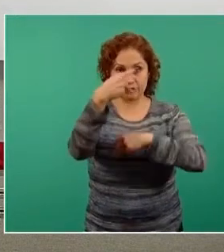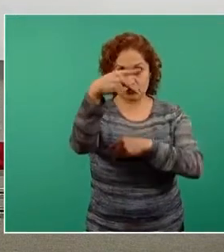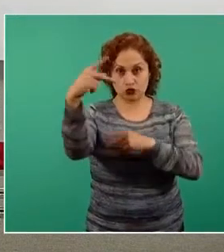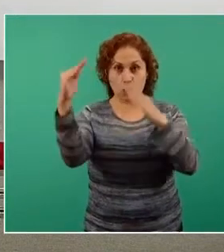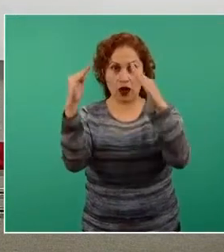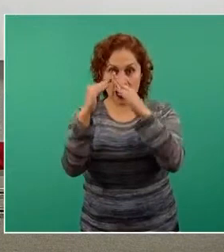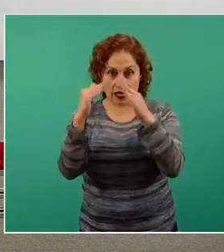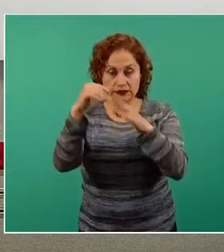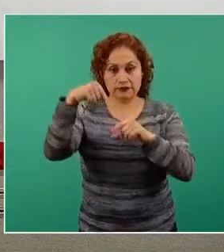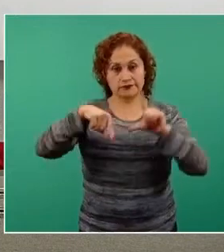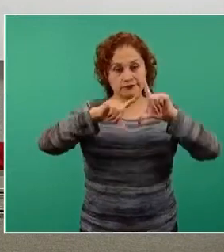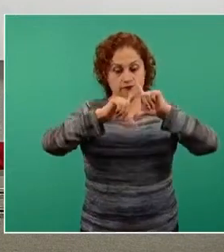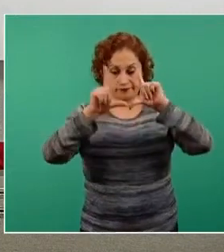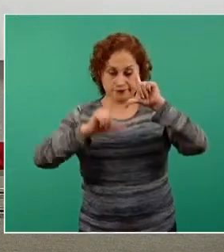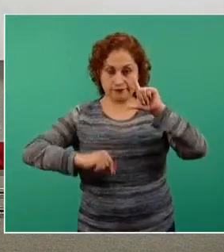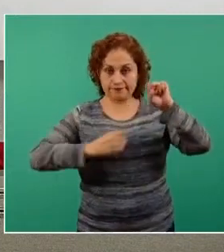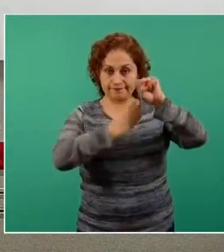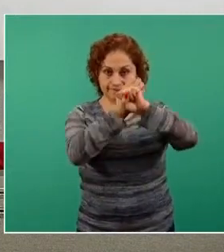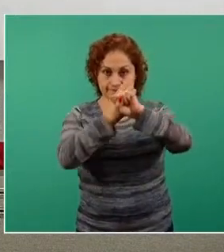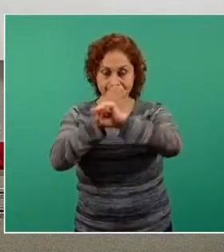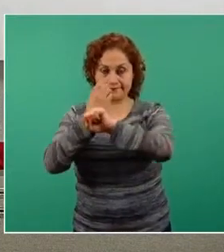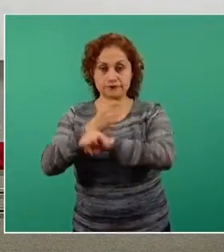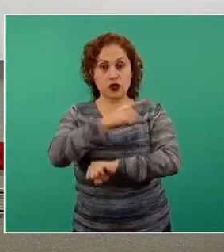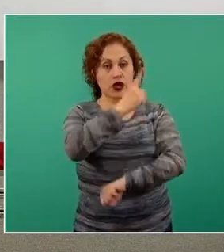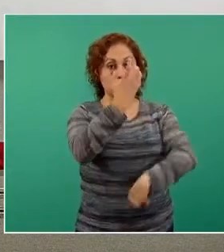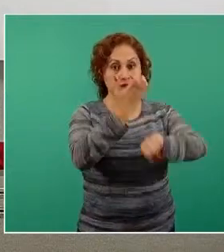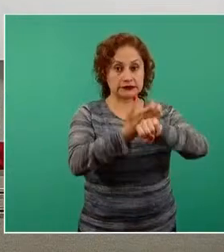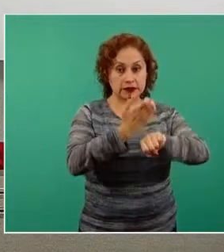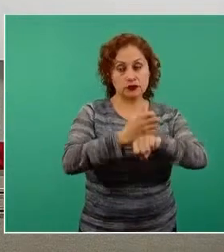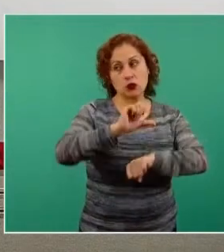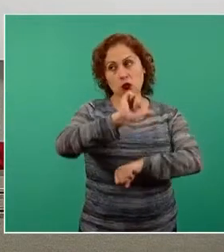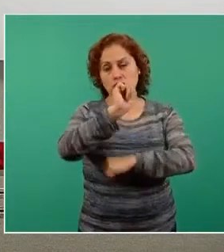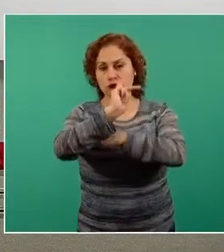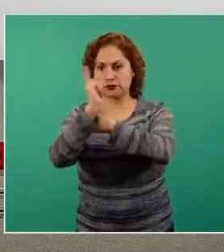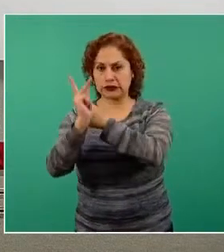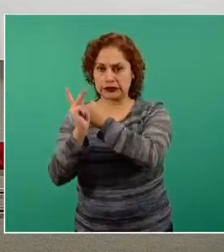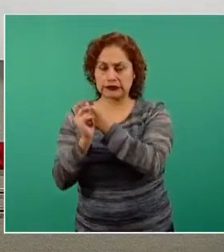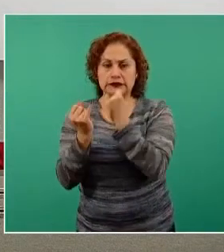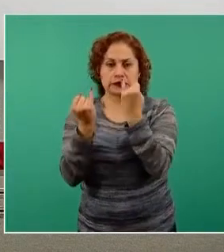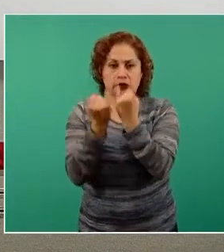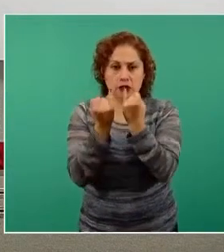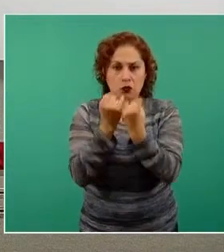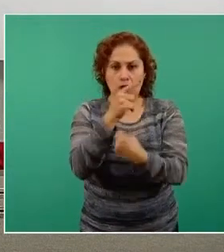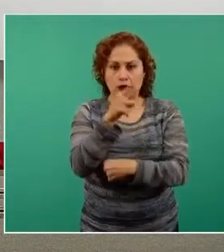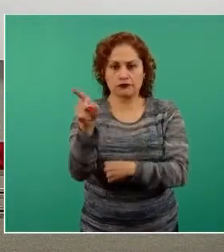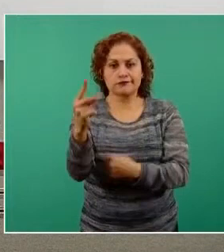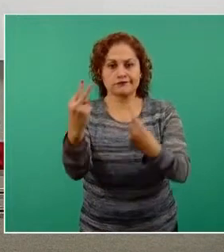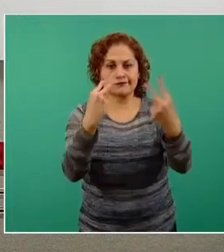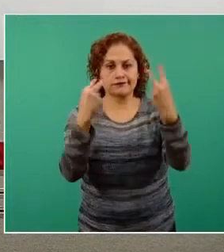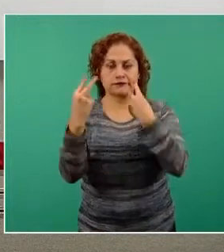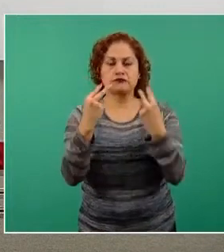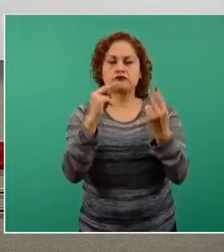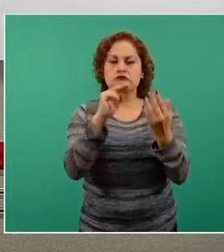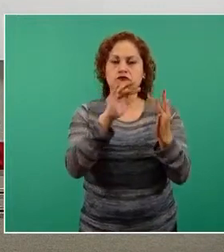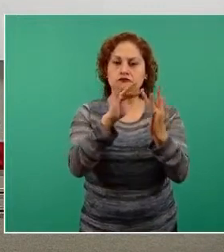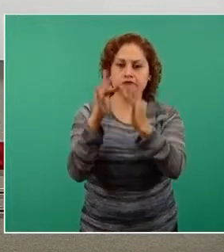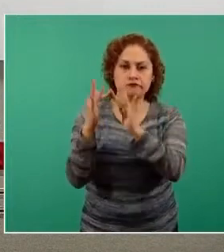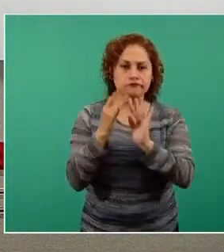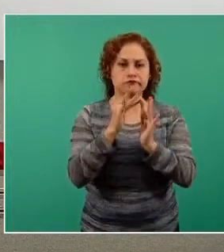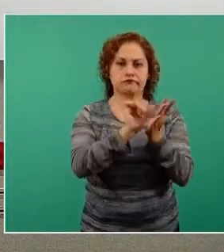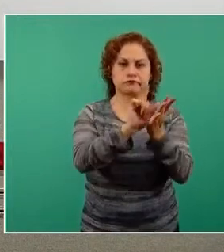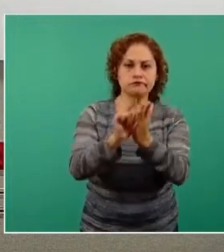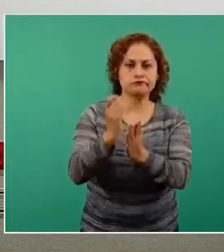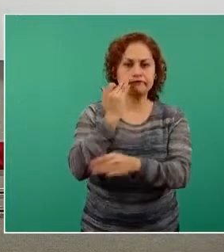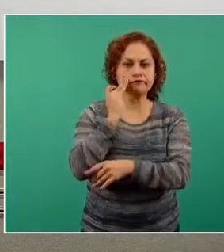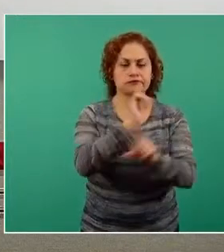Estados Unidos y otros países a través de la televisión, redes sociales y otros canales de comunicación. A los